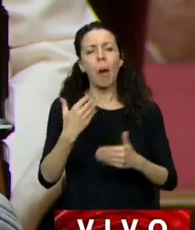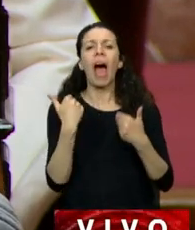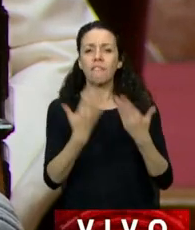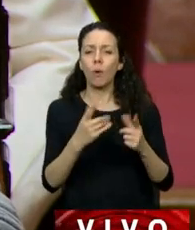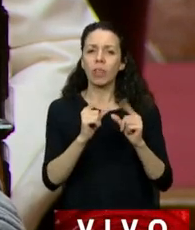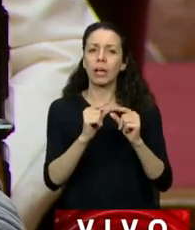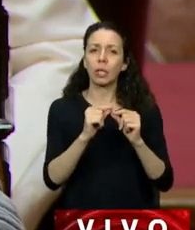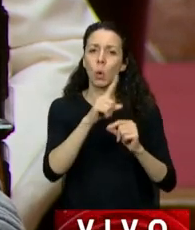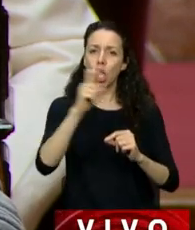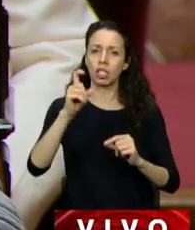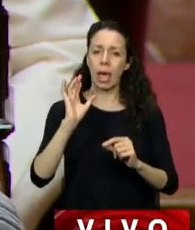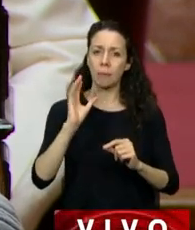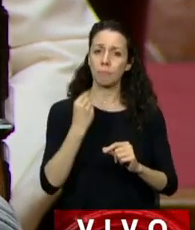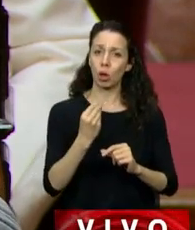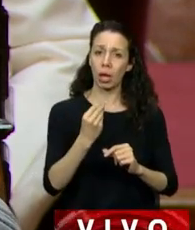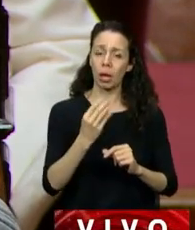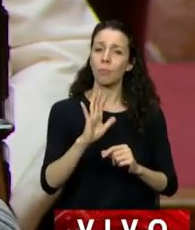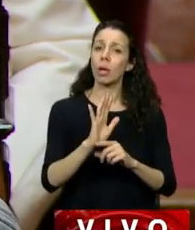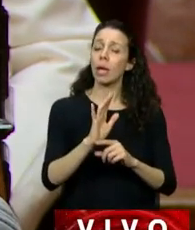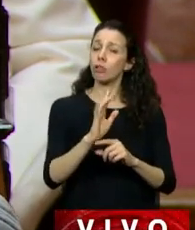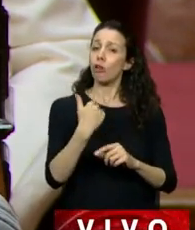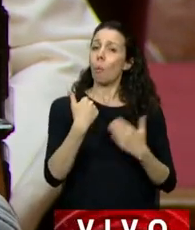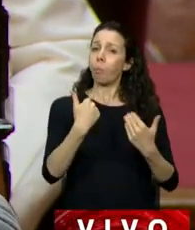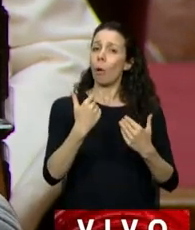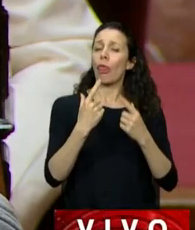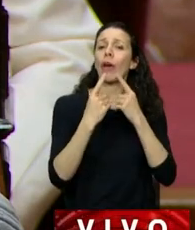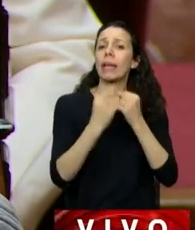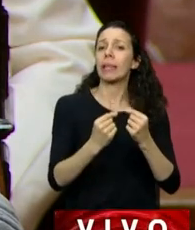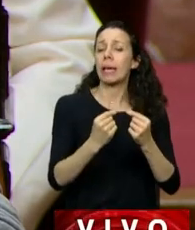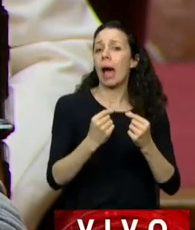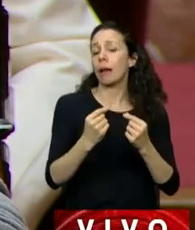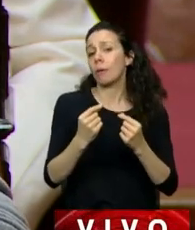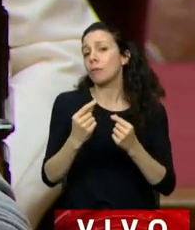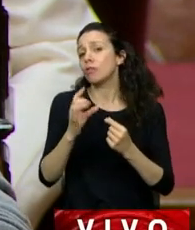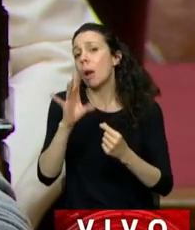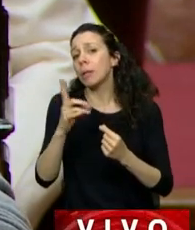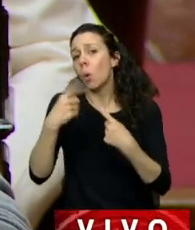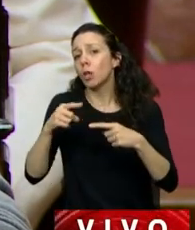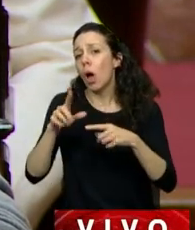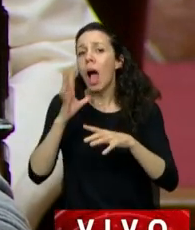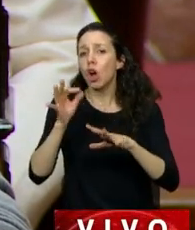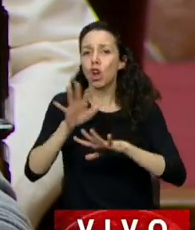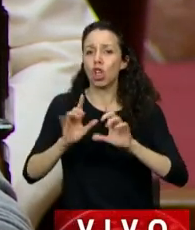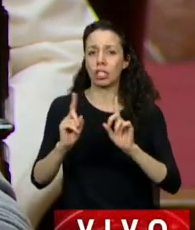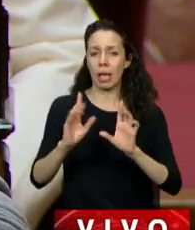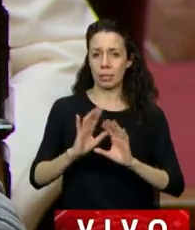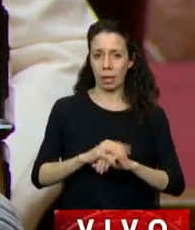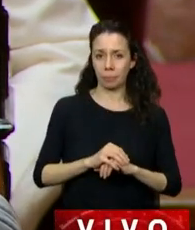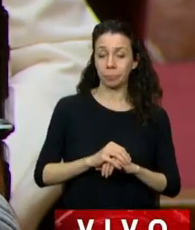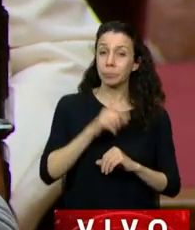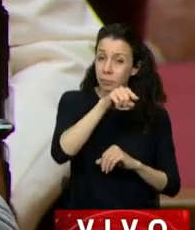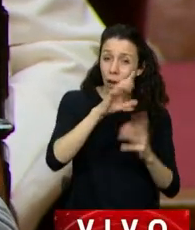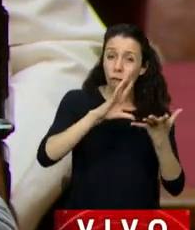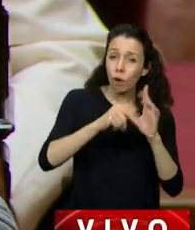lo que no se hace hay que apoyar lo que sí se hace. El artículo 100 no es que solamente perjudica a los trabajadores judiciales. Sobre todas las cosas es una